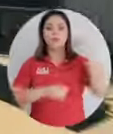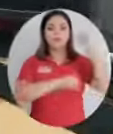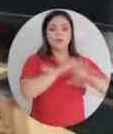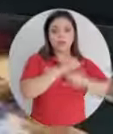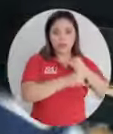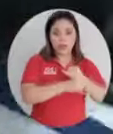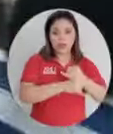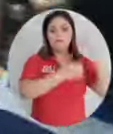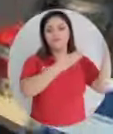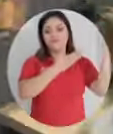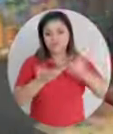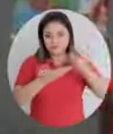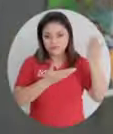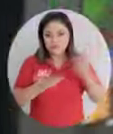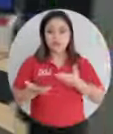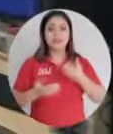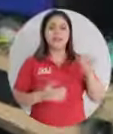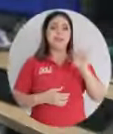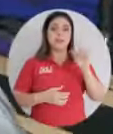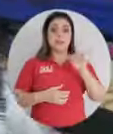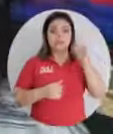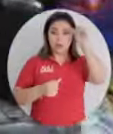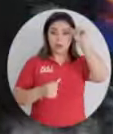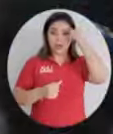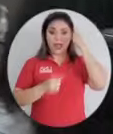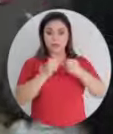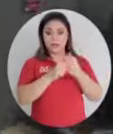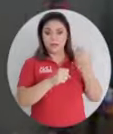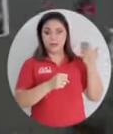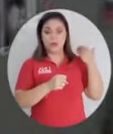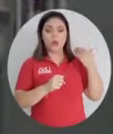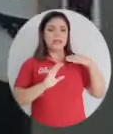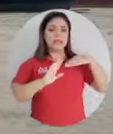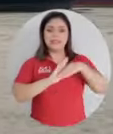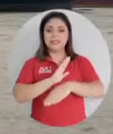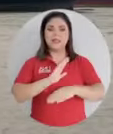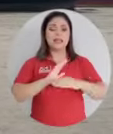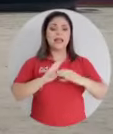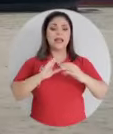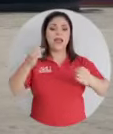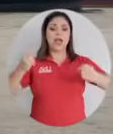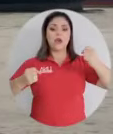El problema que viene del año pasado, lo que conocemos como la famosa crisis de los contenedores,